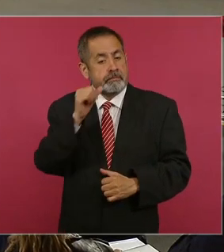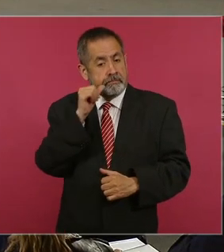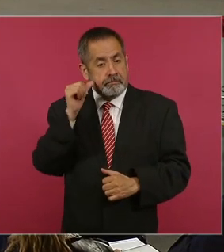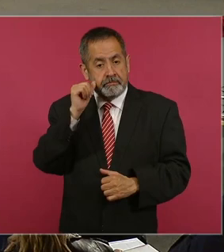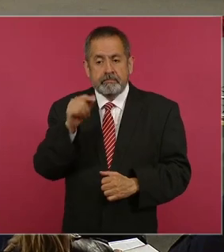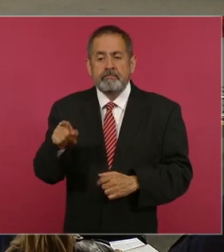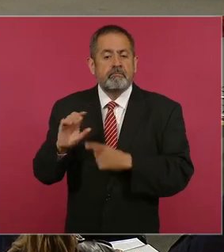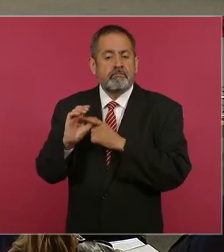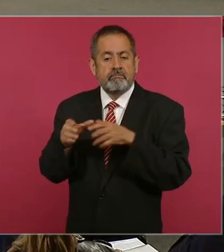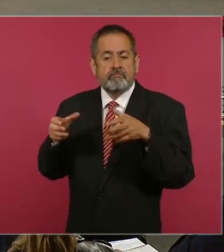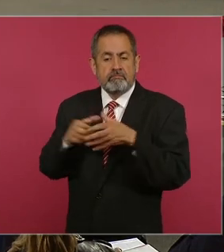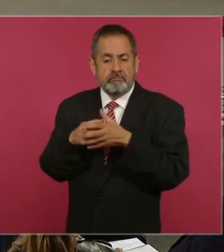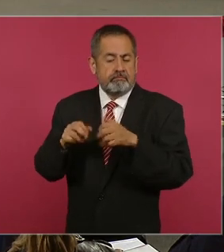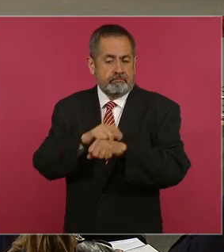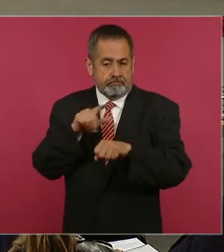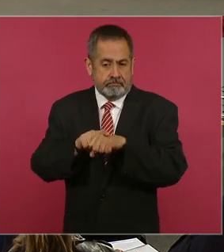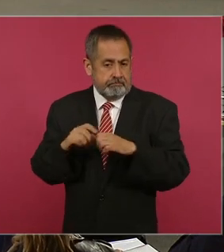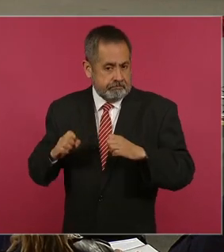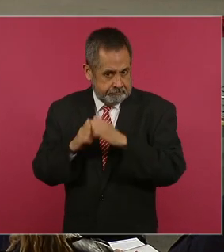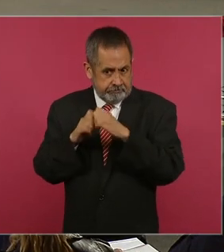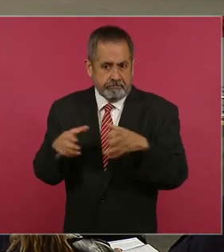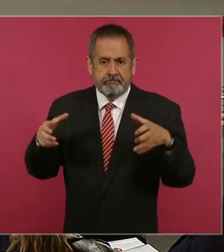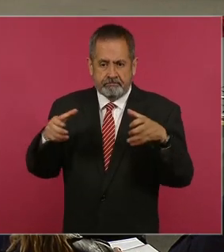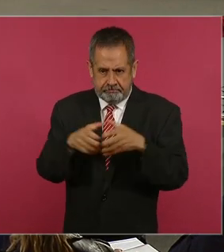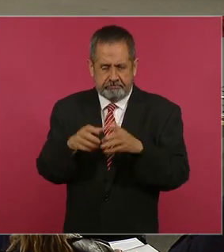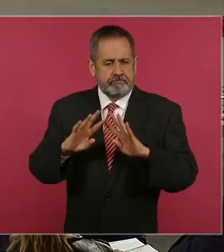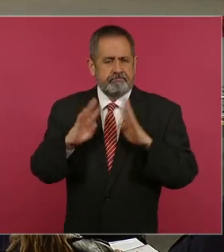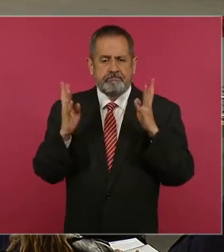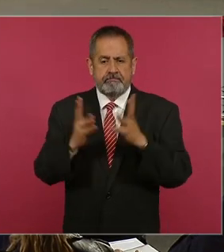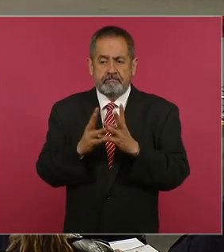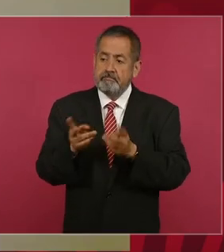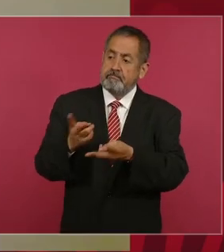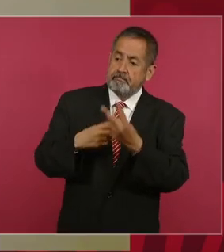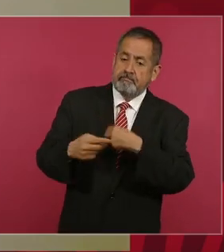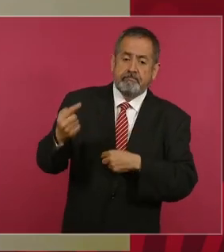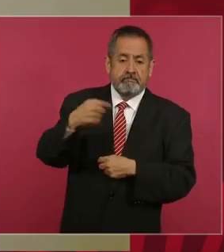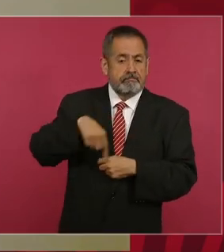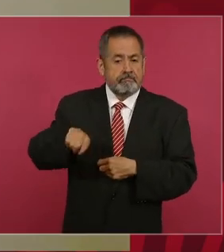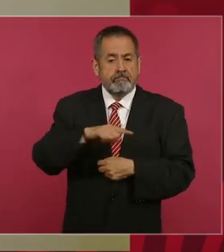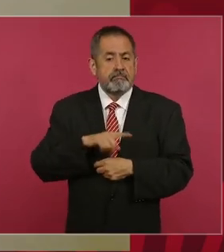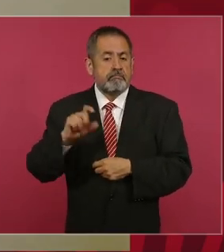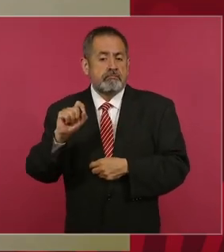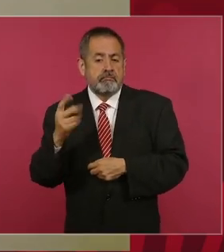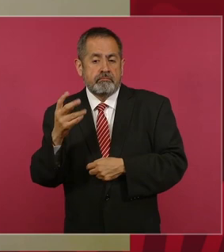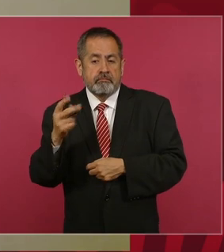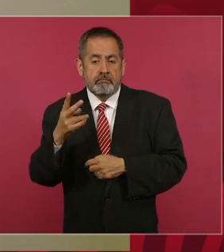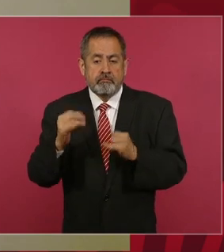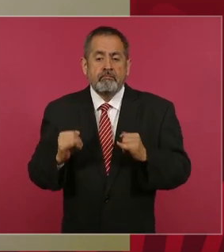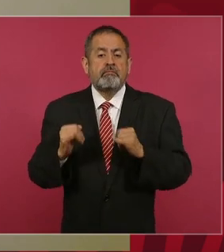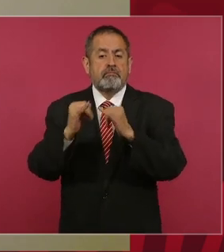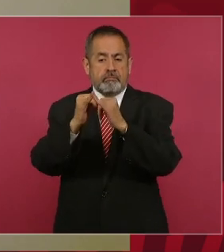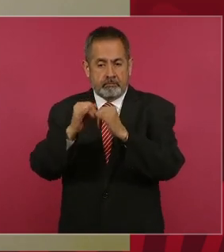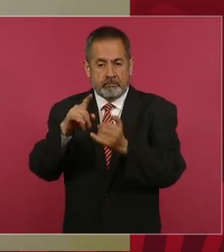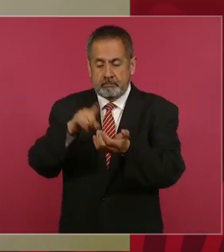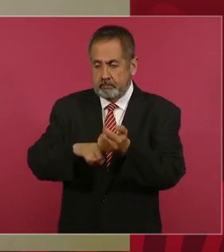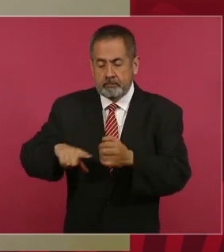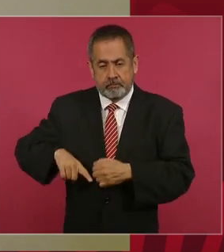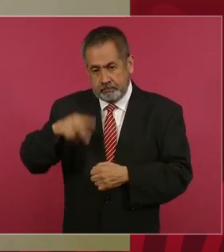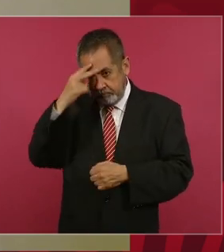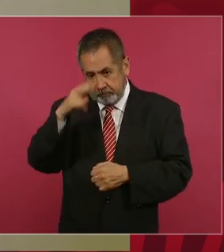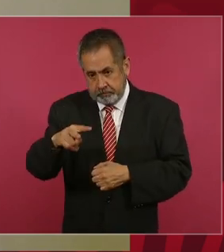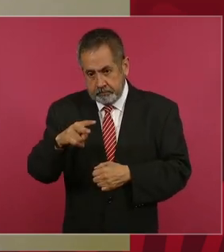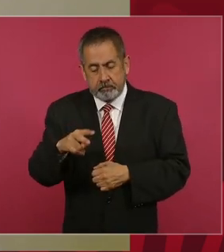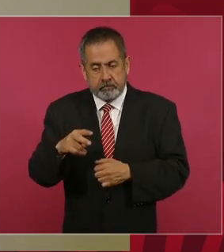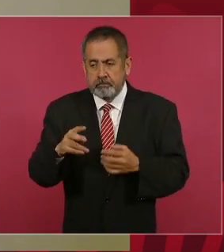sesionó el Comité Nacional de Emergencias con la participación de 24 instituciones del Gobierno de México.